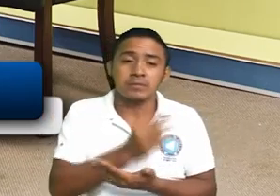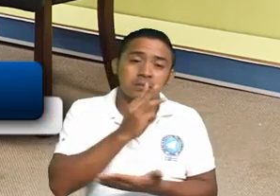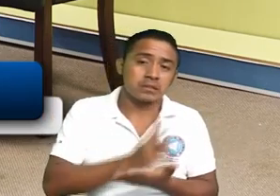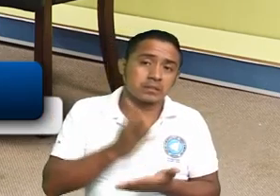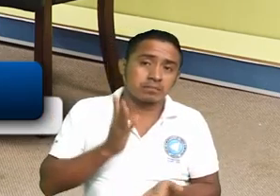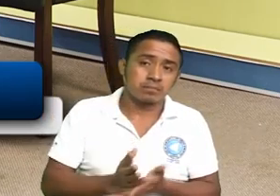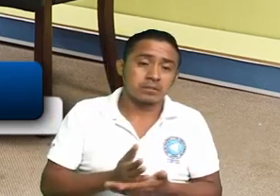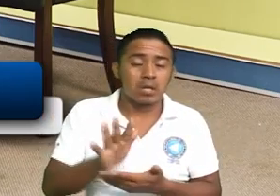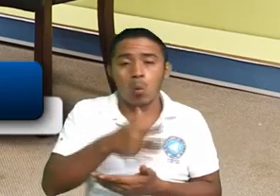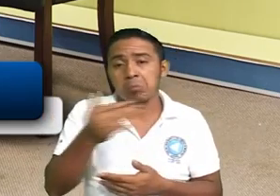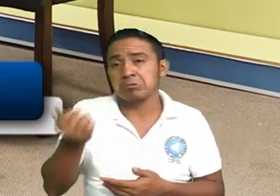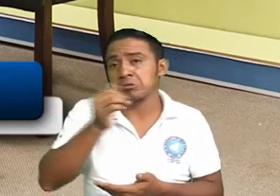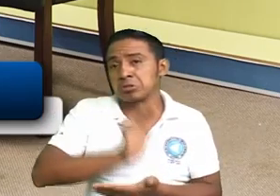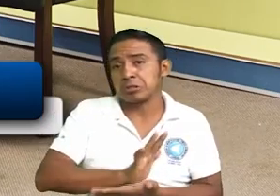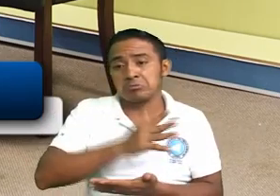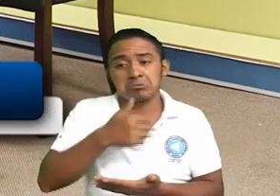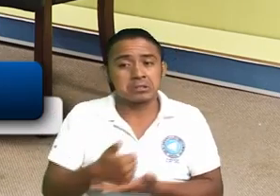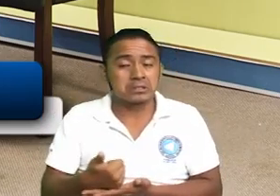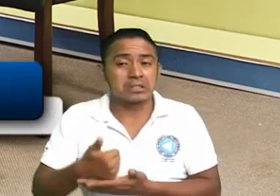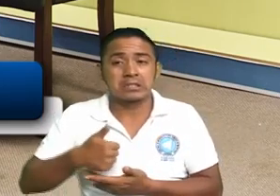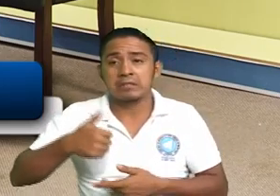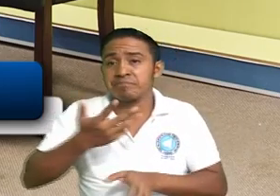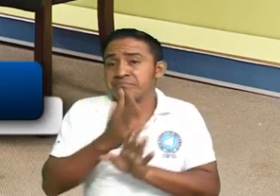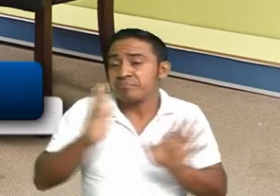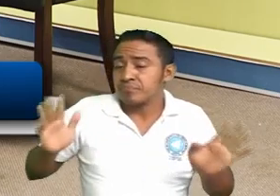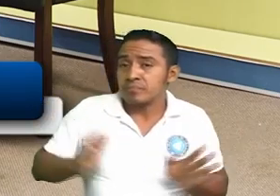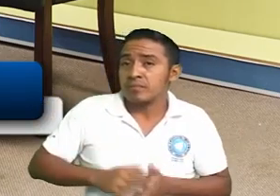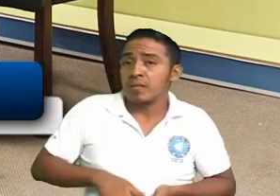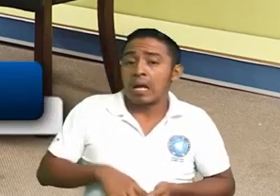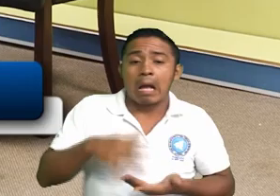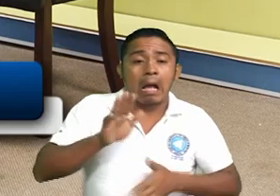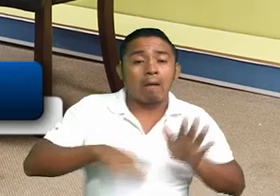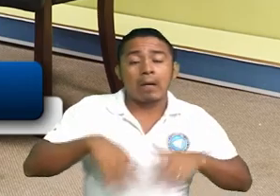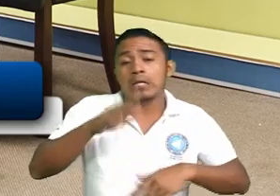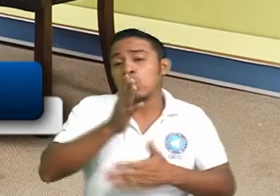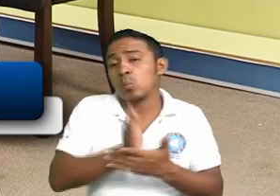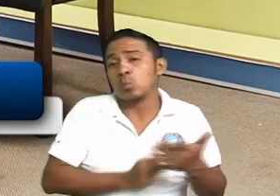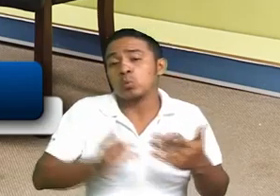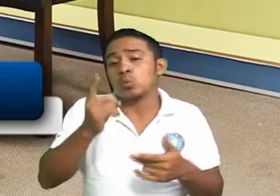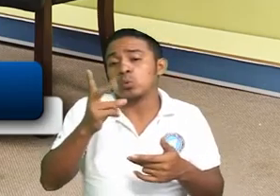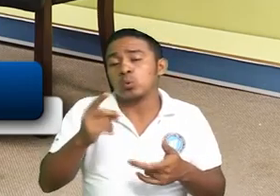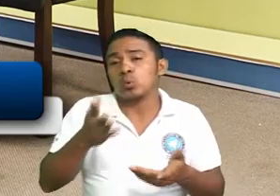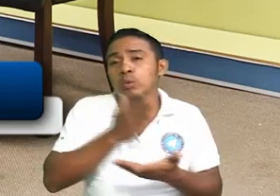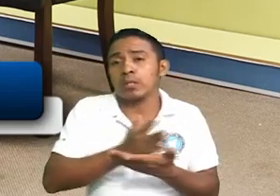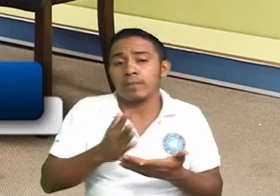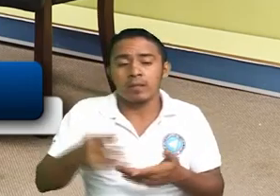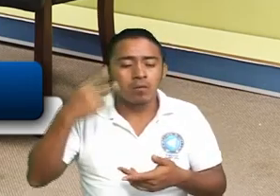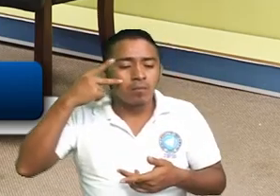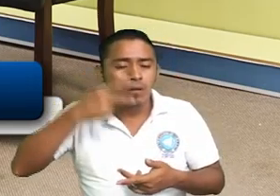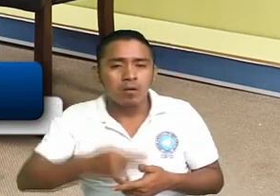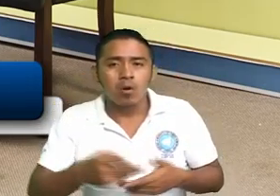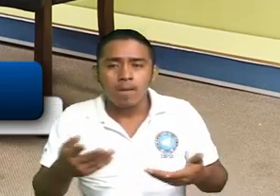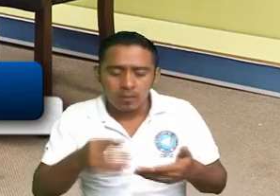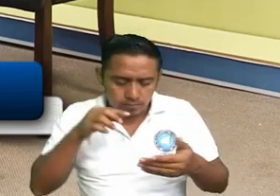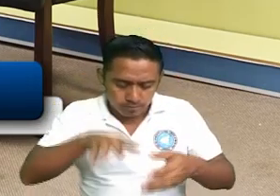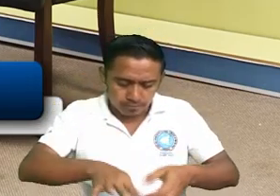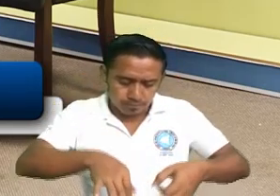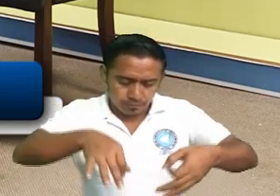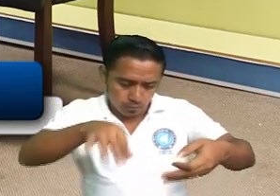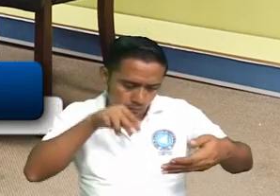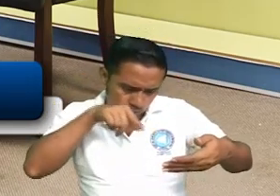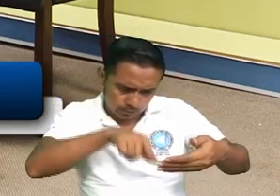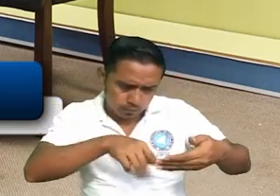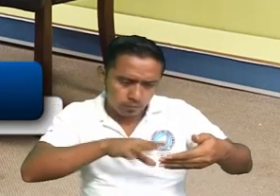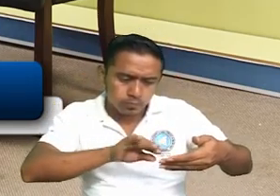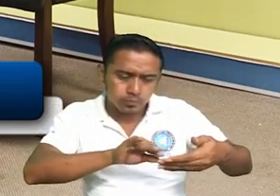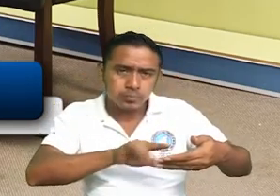Y no necesariamente tiene diarrea. Y no tiene diarrea. Correcto. Si él se amamanta 12 veces, 12 veces puede defecar. Sin embargo, cada hábito